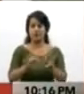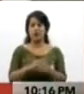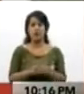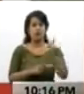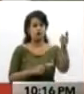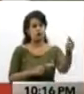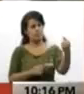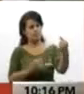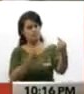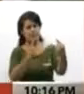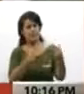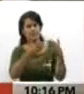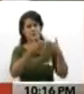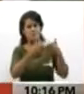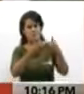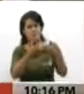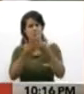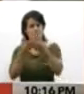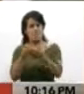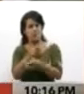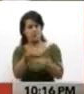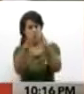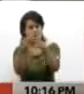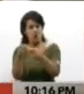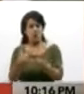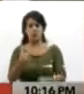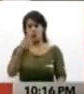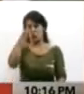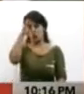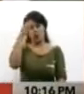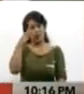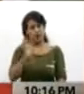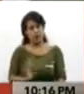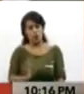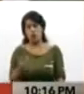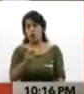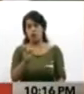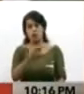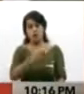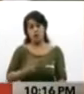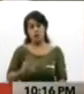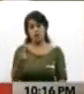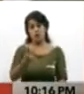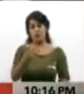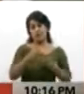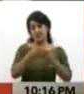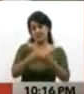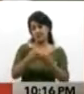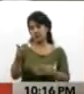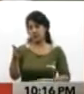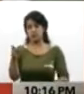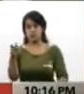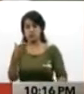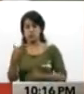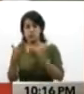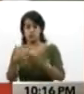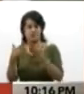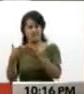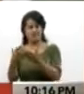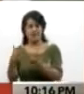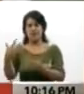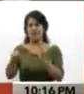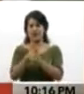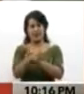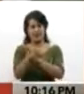usted menciona en su nota, yo no concibo que puedan alegarse en favor de los dueños de la Tigre y la Libertad los derechos que el derecho